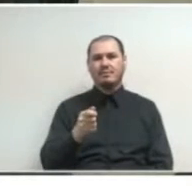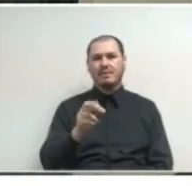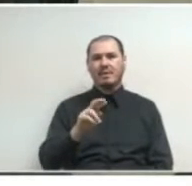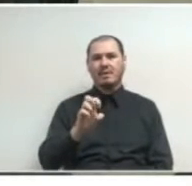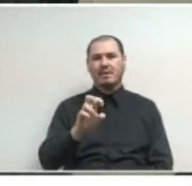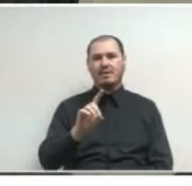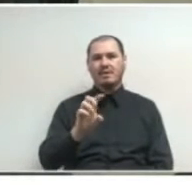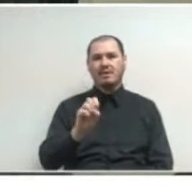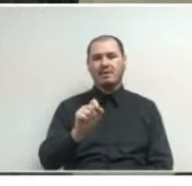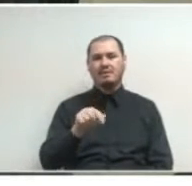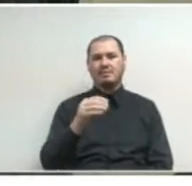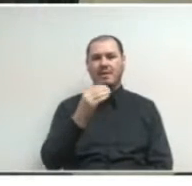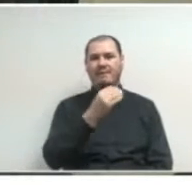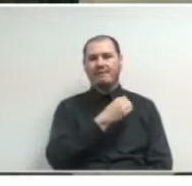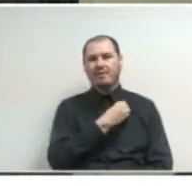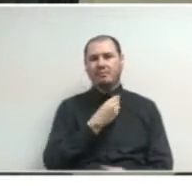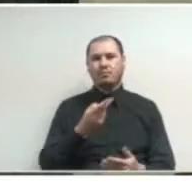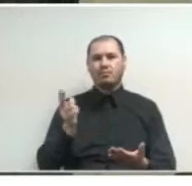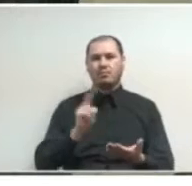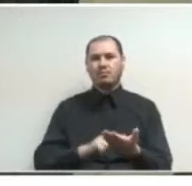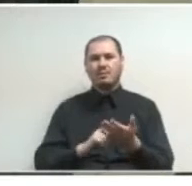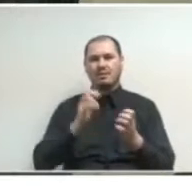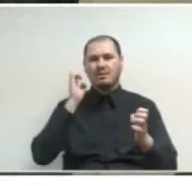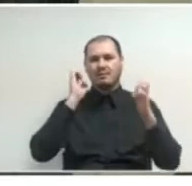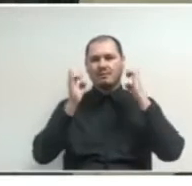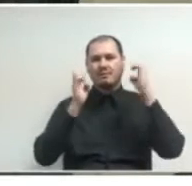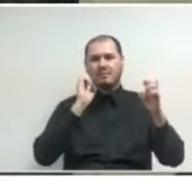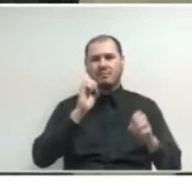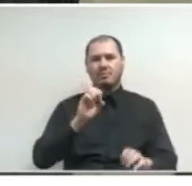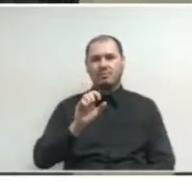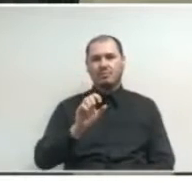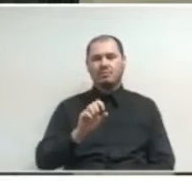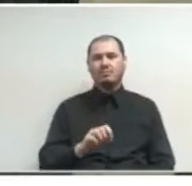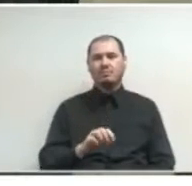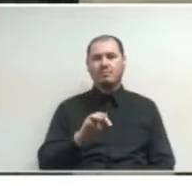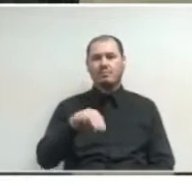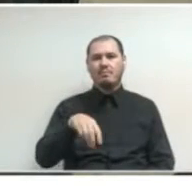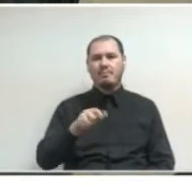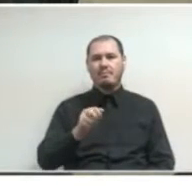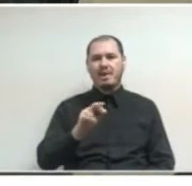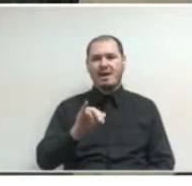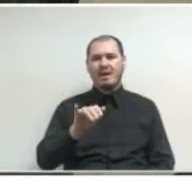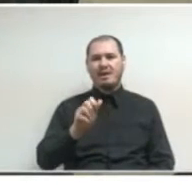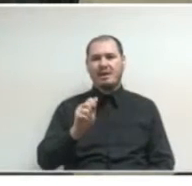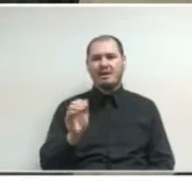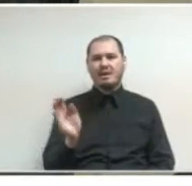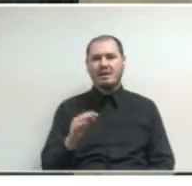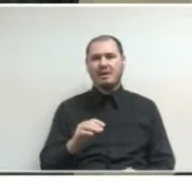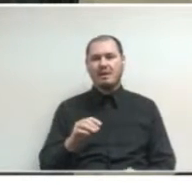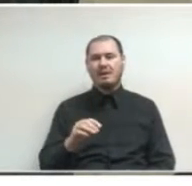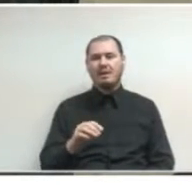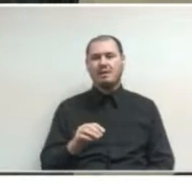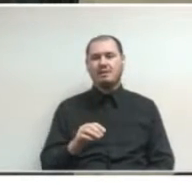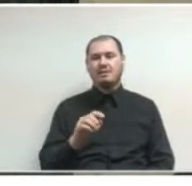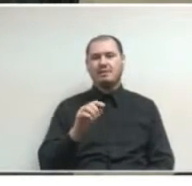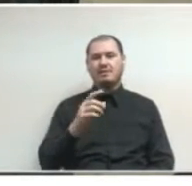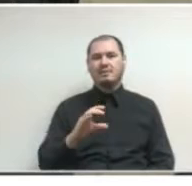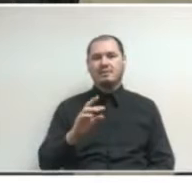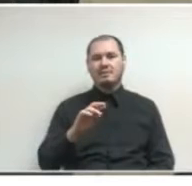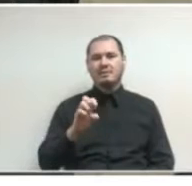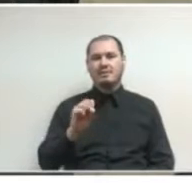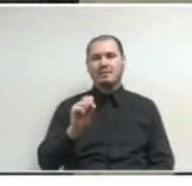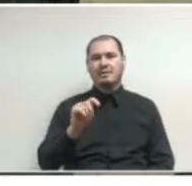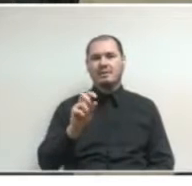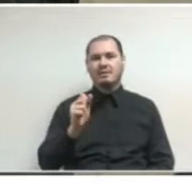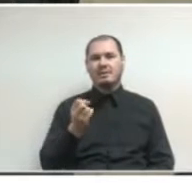Omo Marandújina, el Fuéramo Jeco de Yey Jagüe. Escribana pública, María Luisa Asunción Ramona García Cresta de